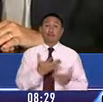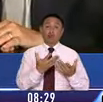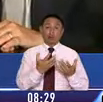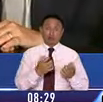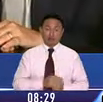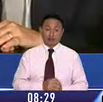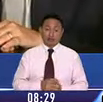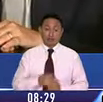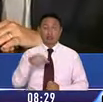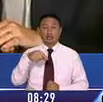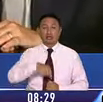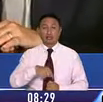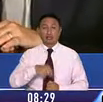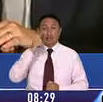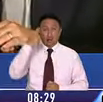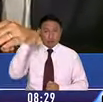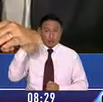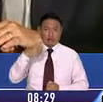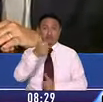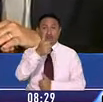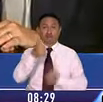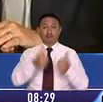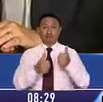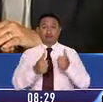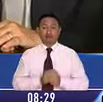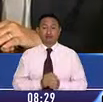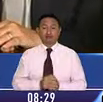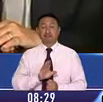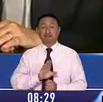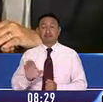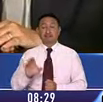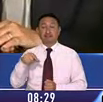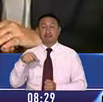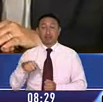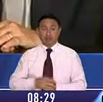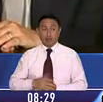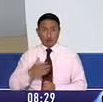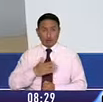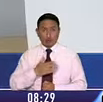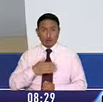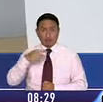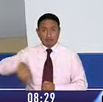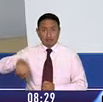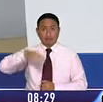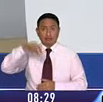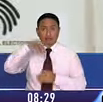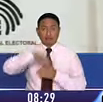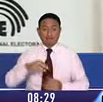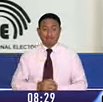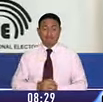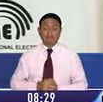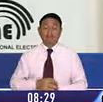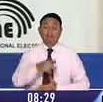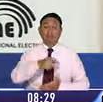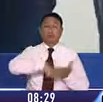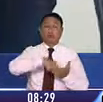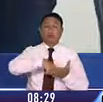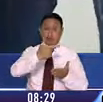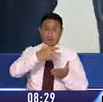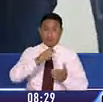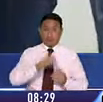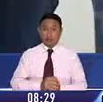deponer al gobierno democráticamente elegido. Una vez firmado el decreto, el Consejo